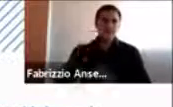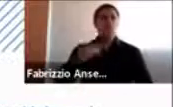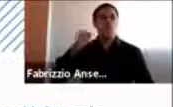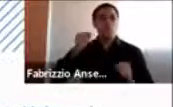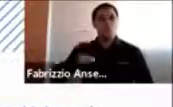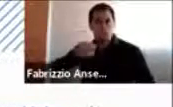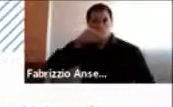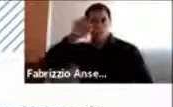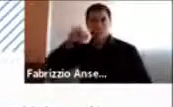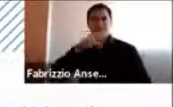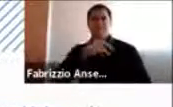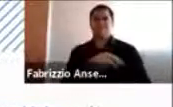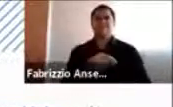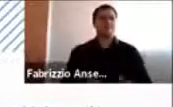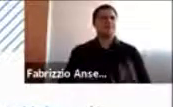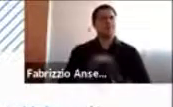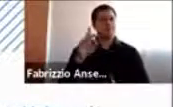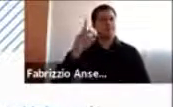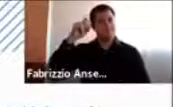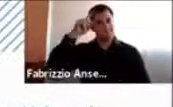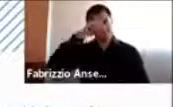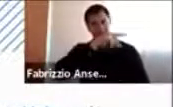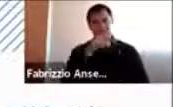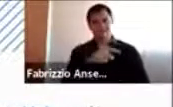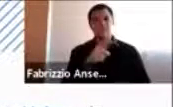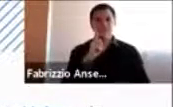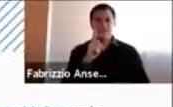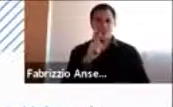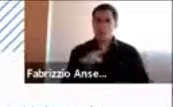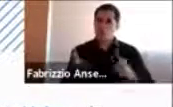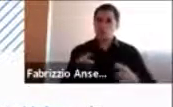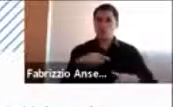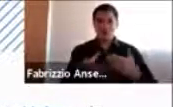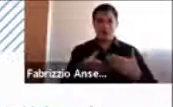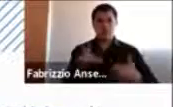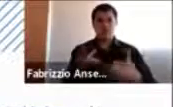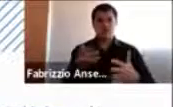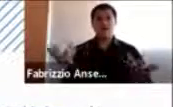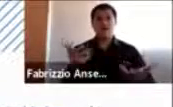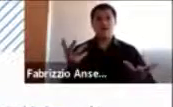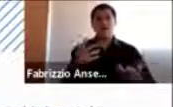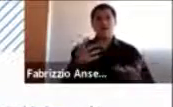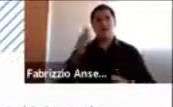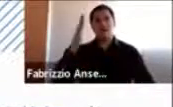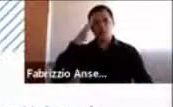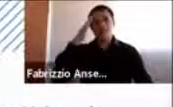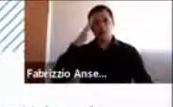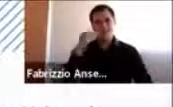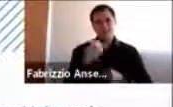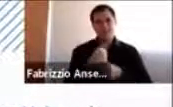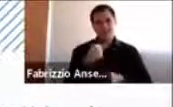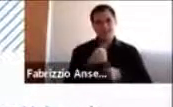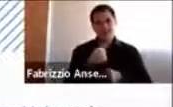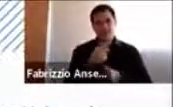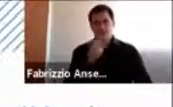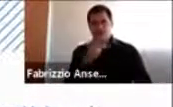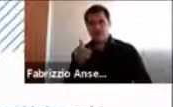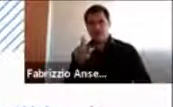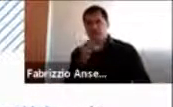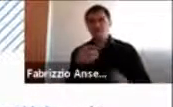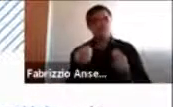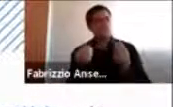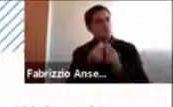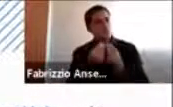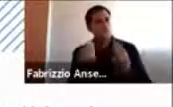también requiere de otros procesos cognitivos como por ejemplo la memoria de trabajo verbal que se sabe también es una habilidad muy importante